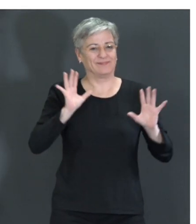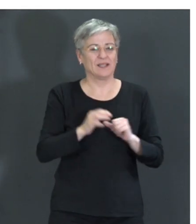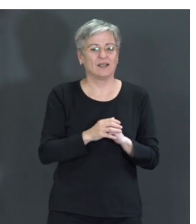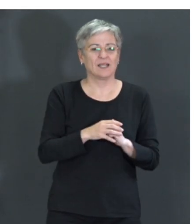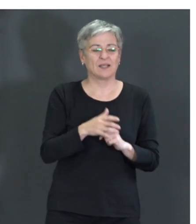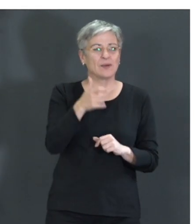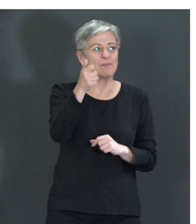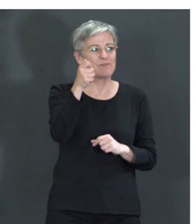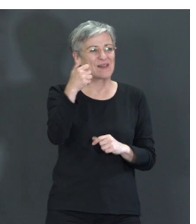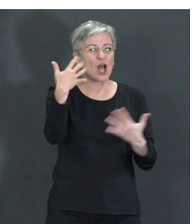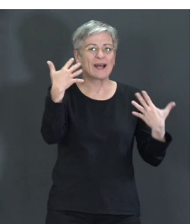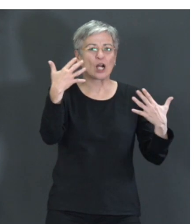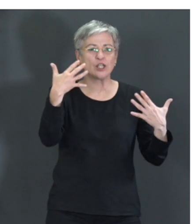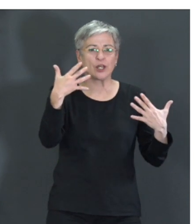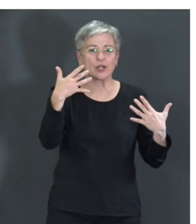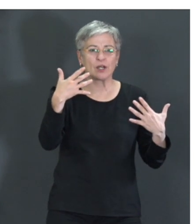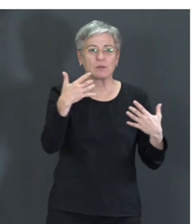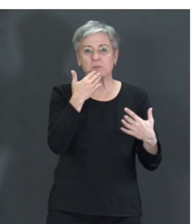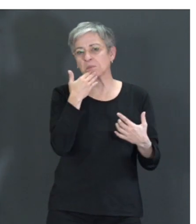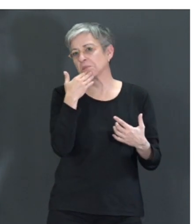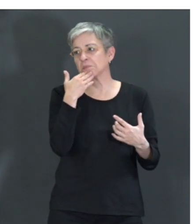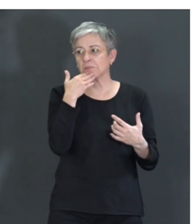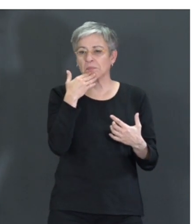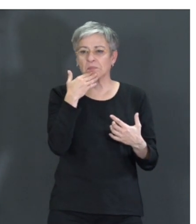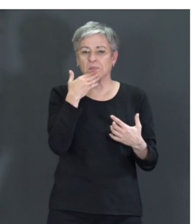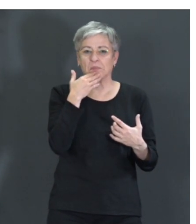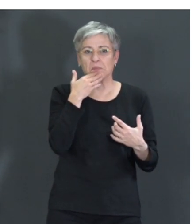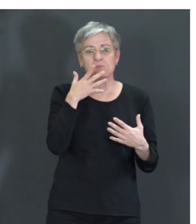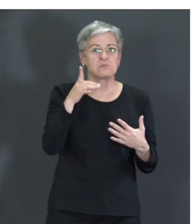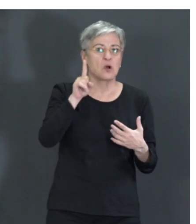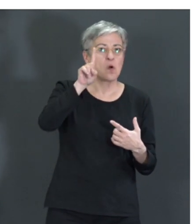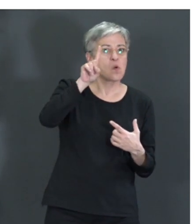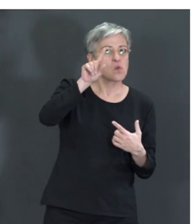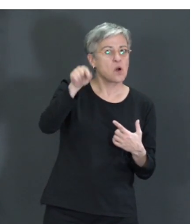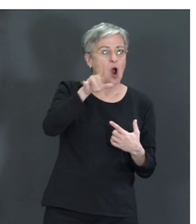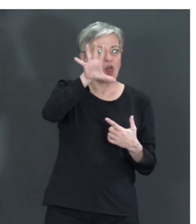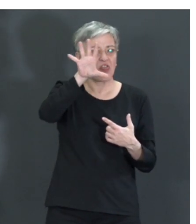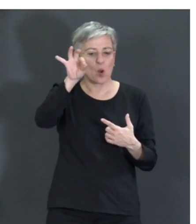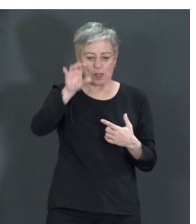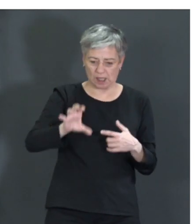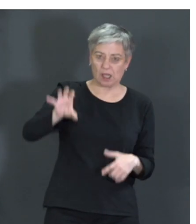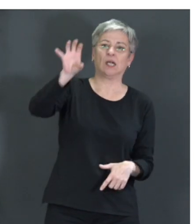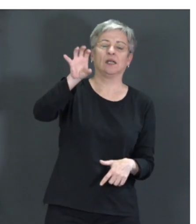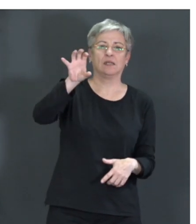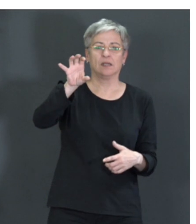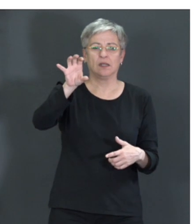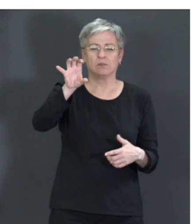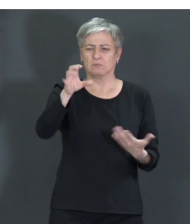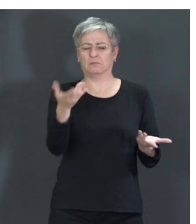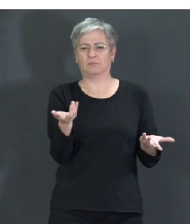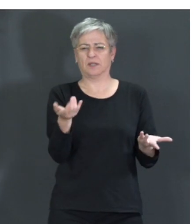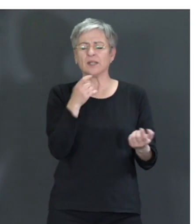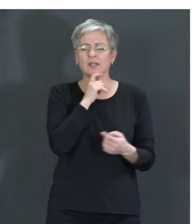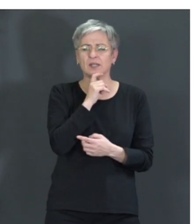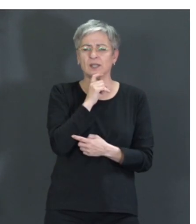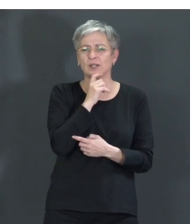el mando del aire acondicionado pues estaba como, bueno, pues como a 1,50 m, ¿no? Y Y yo digo,